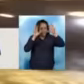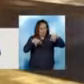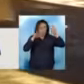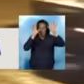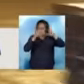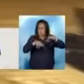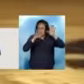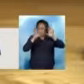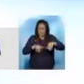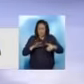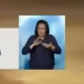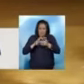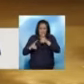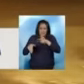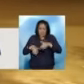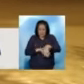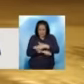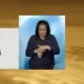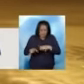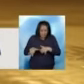la ciudad.